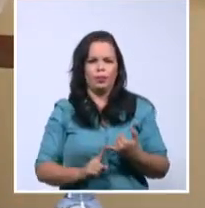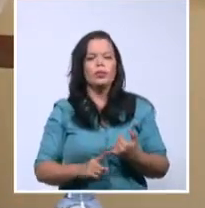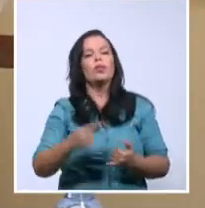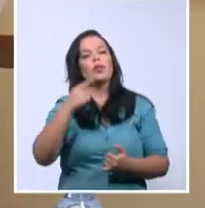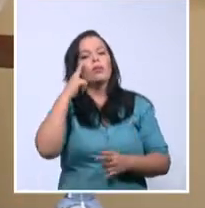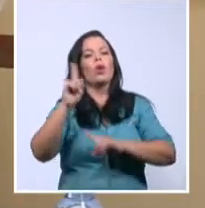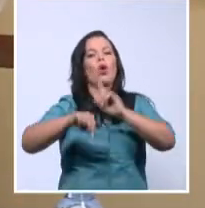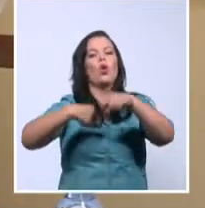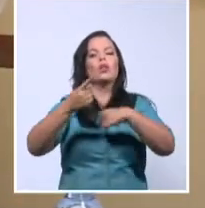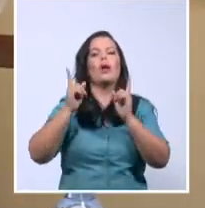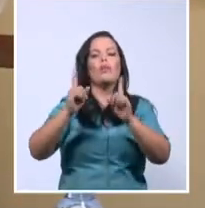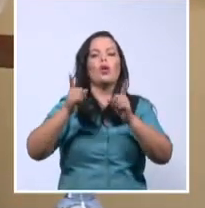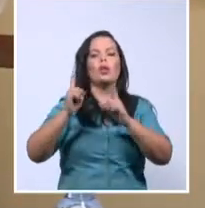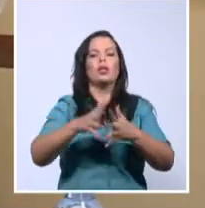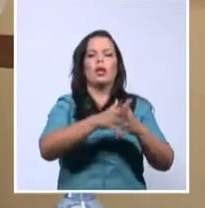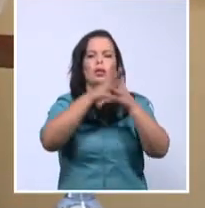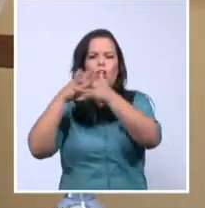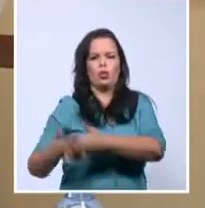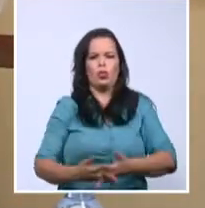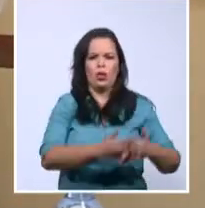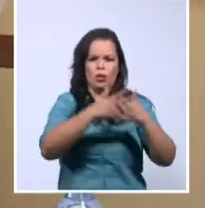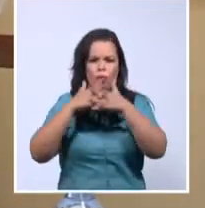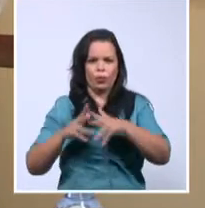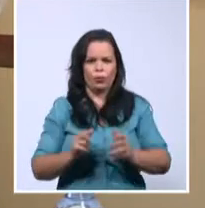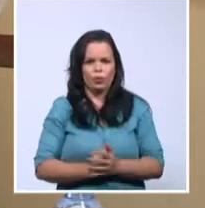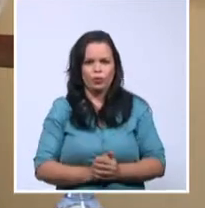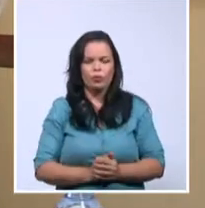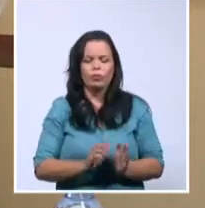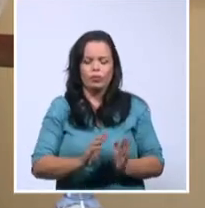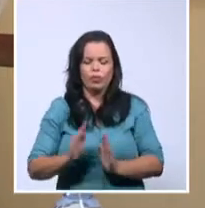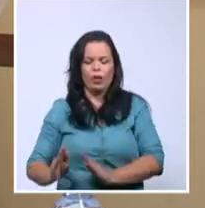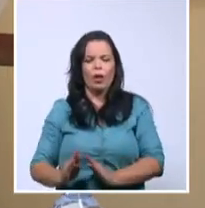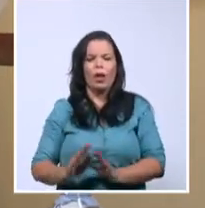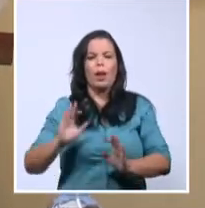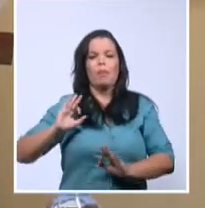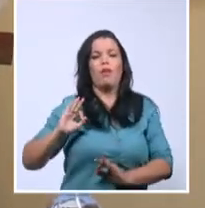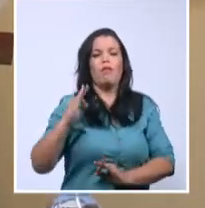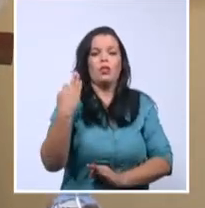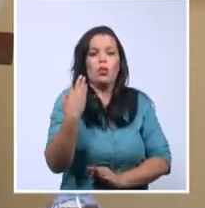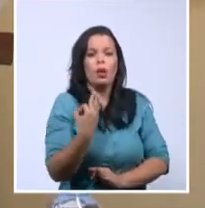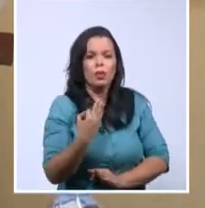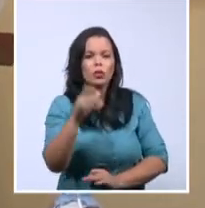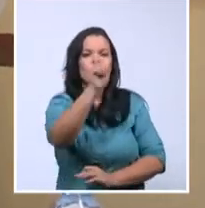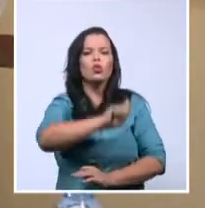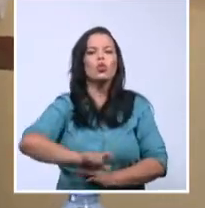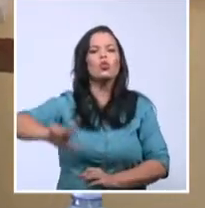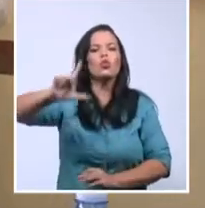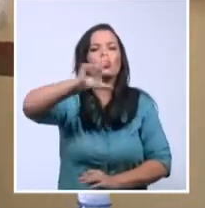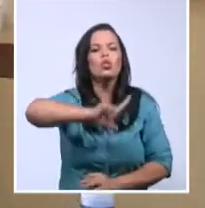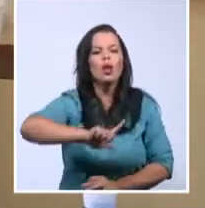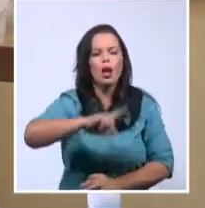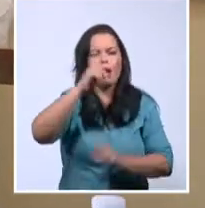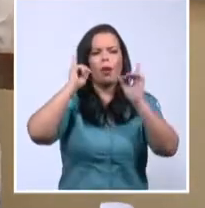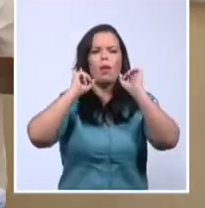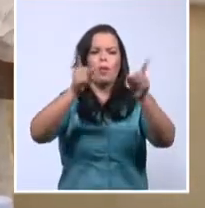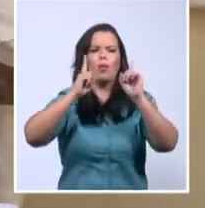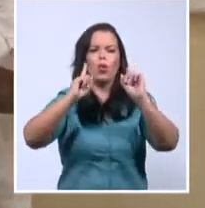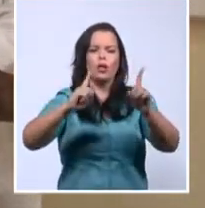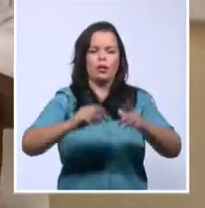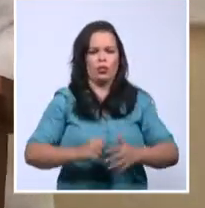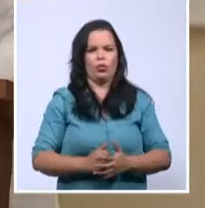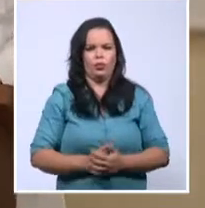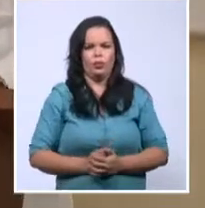Unidos, el perfeccionamiento del carácter socialista y democrático de nuestro sistema político, jurídico y social.